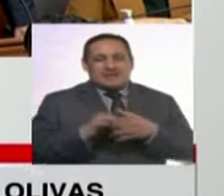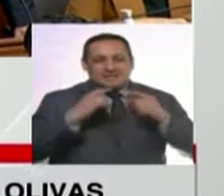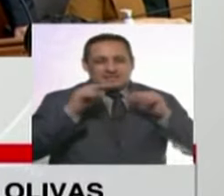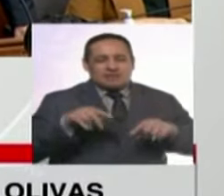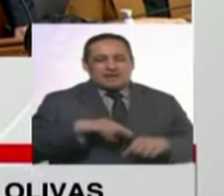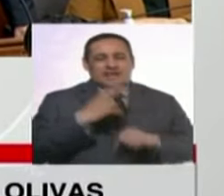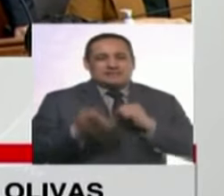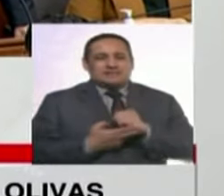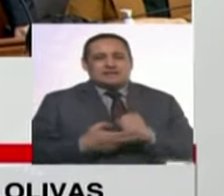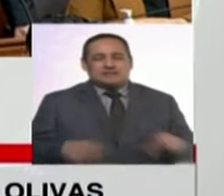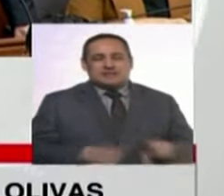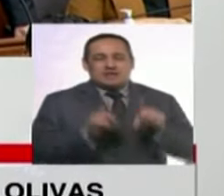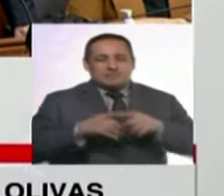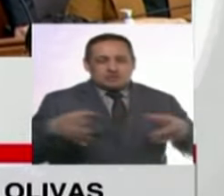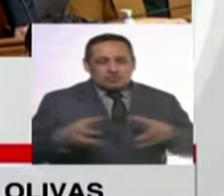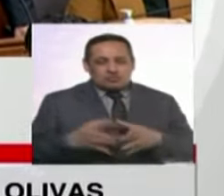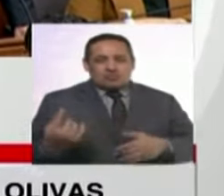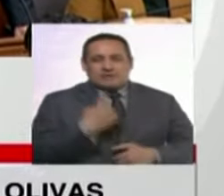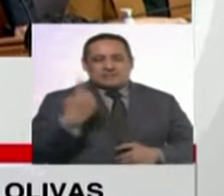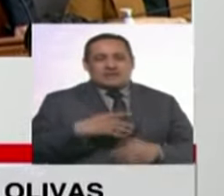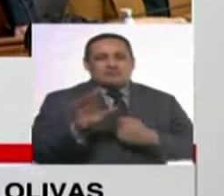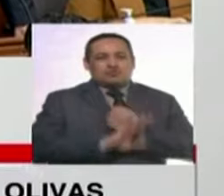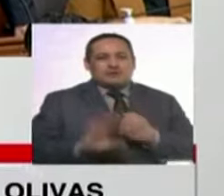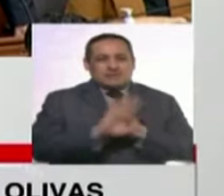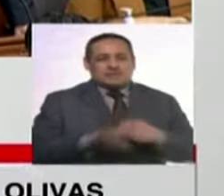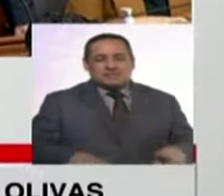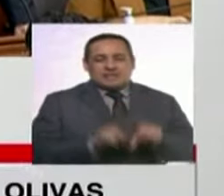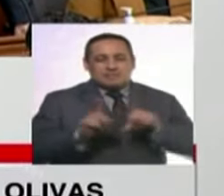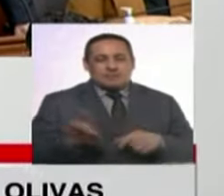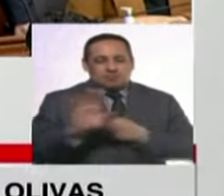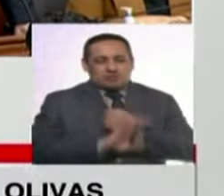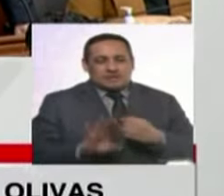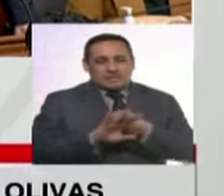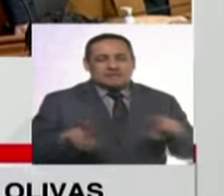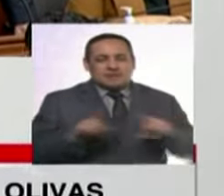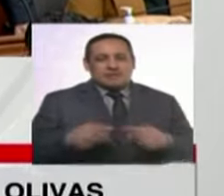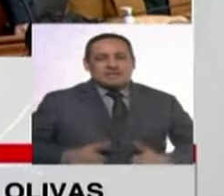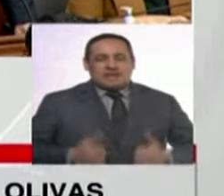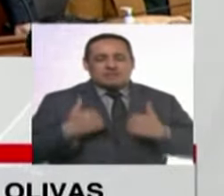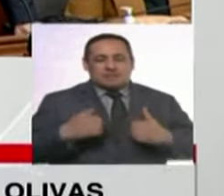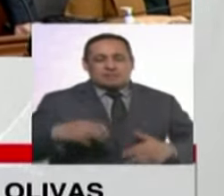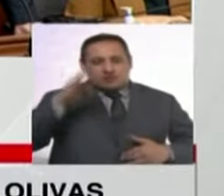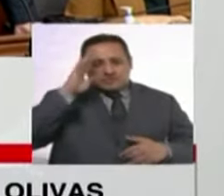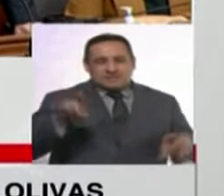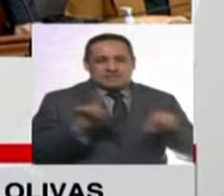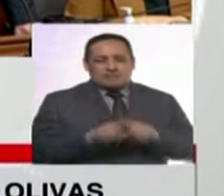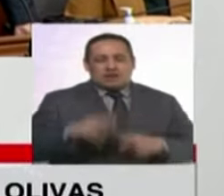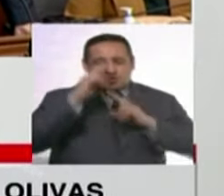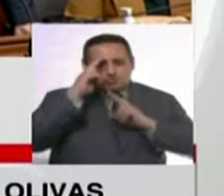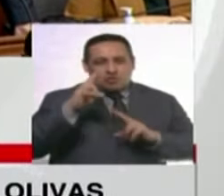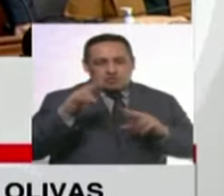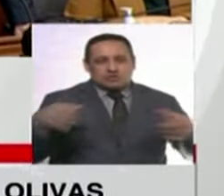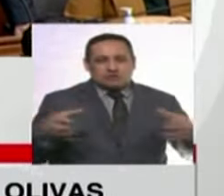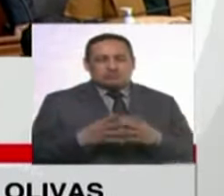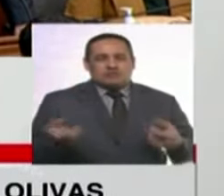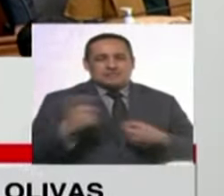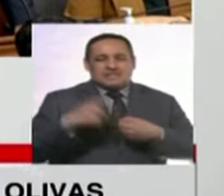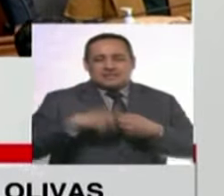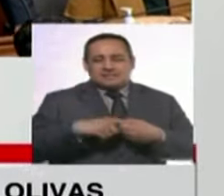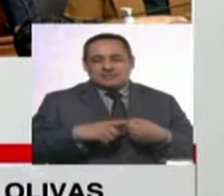garantizar la institucionalidad y proteger la carrera policial y el honor de sus